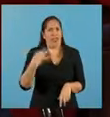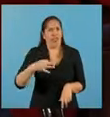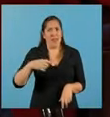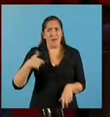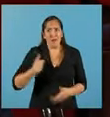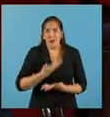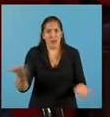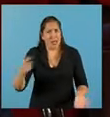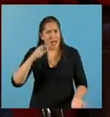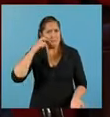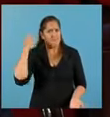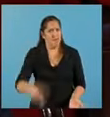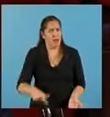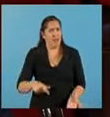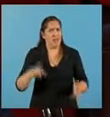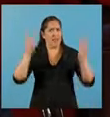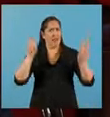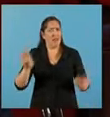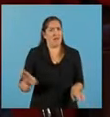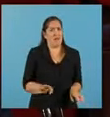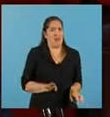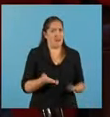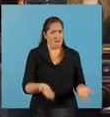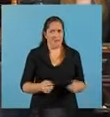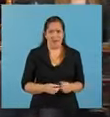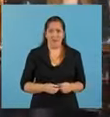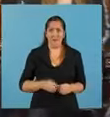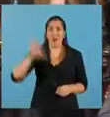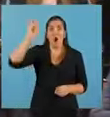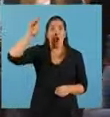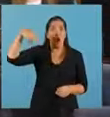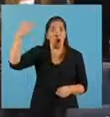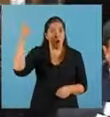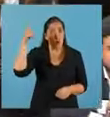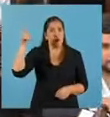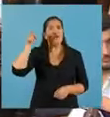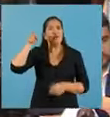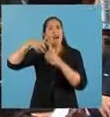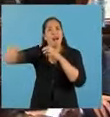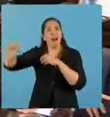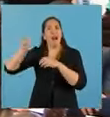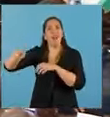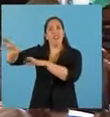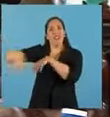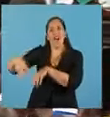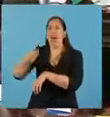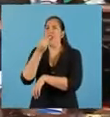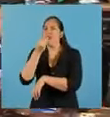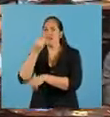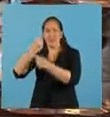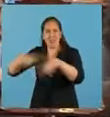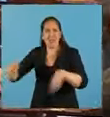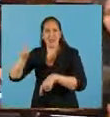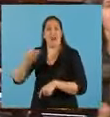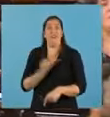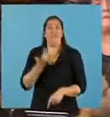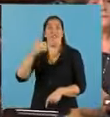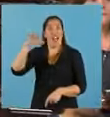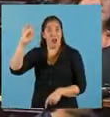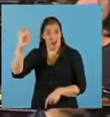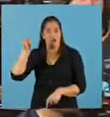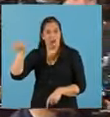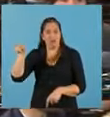sociedad que somos. La Organización de las Naciones Unidas para la Agricultura y la Alimentación, la FAO, advirtió